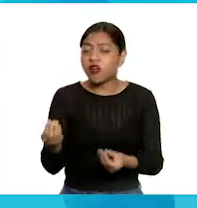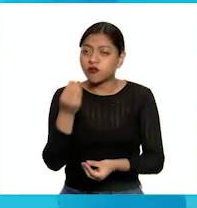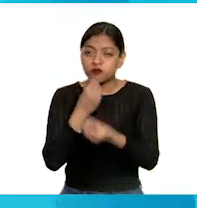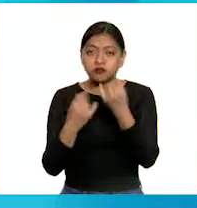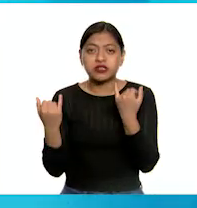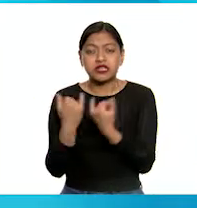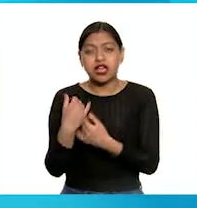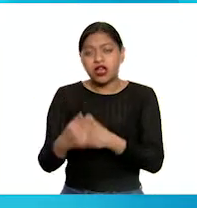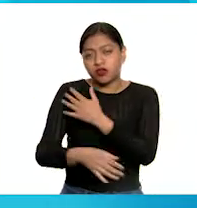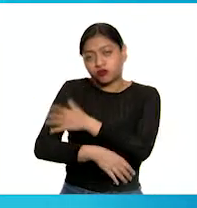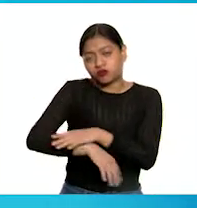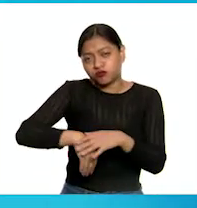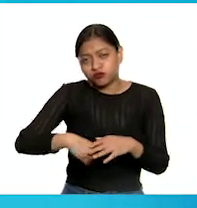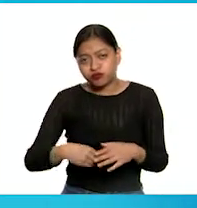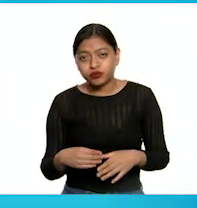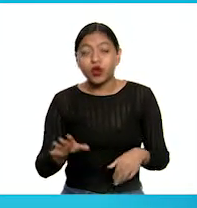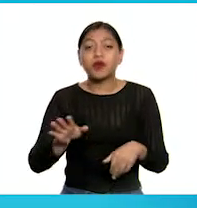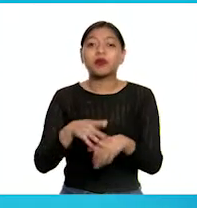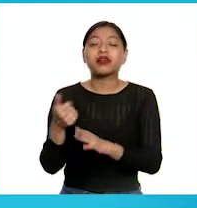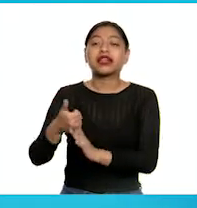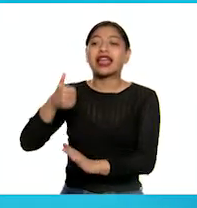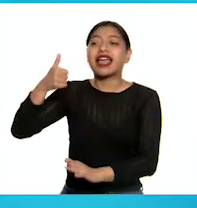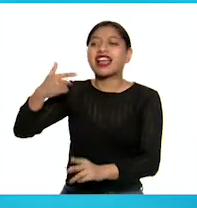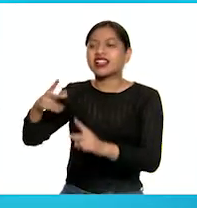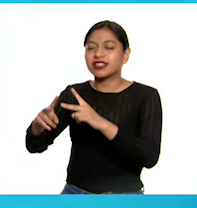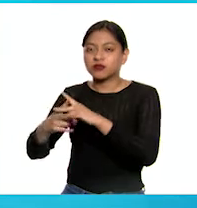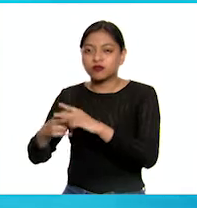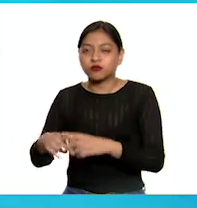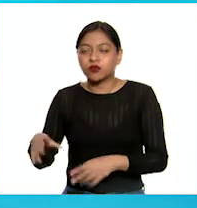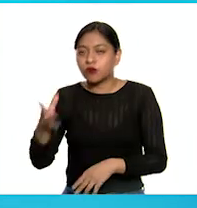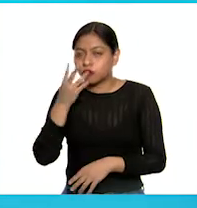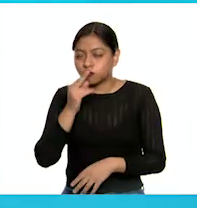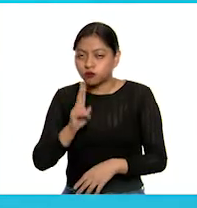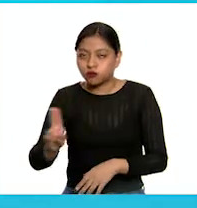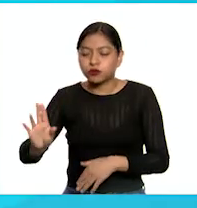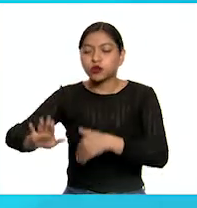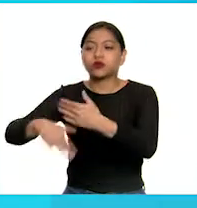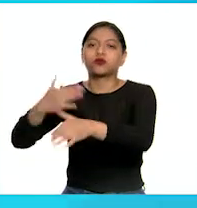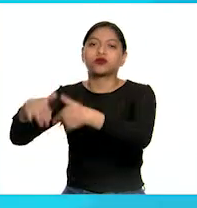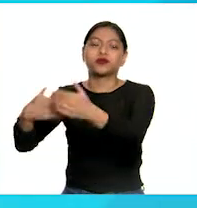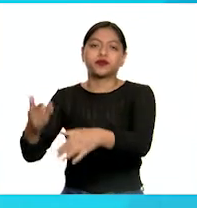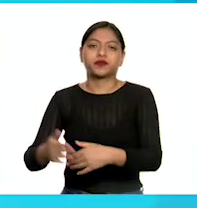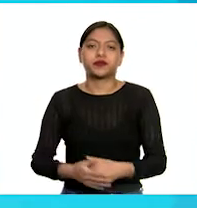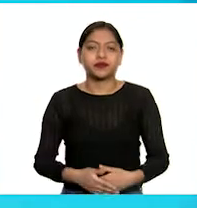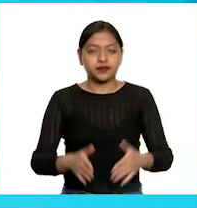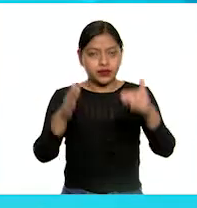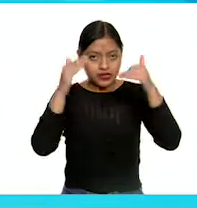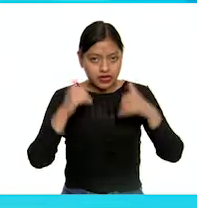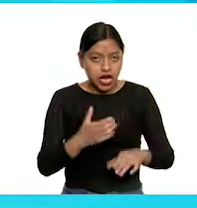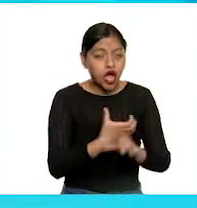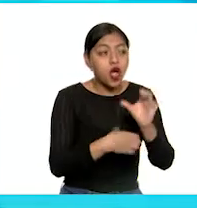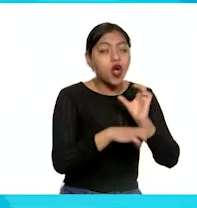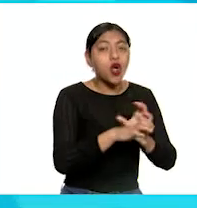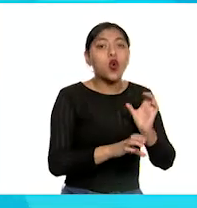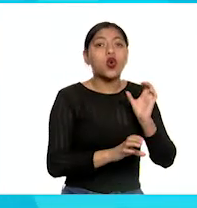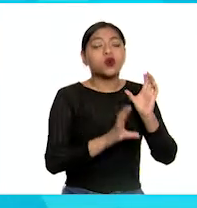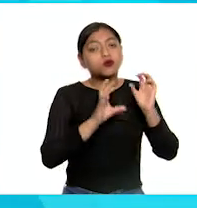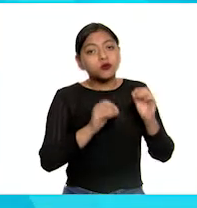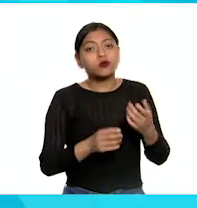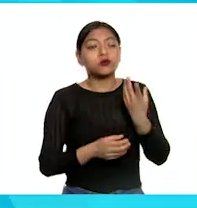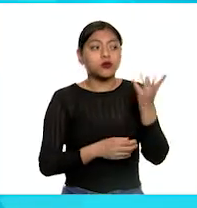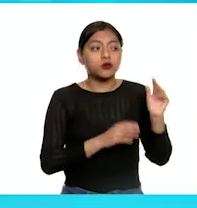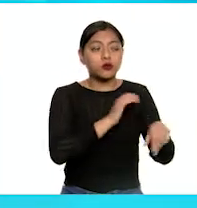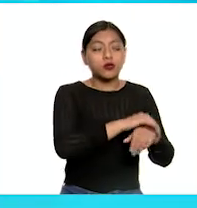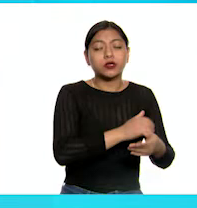herido porque peleó con otro lobo y se cayó por la colina. Excelente. ¿Objetos o amigos que lo ayudan?